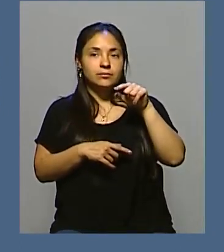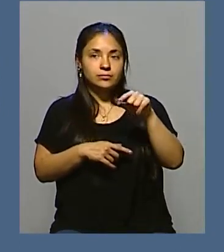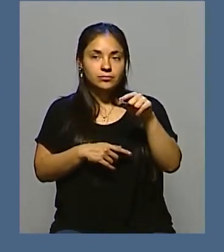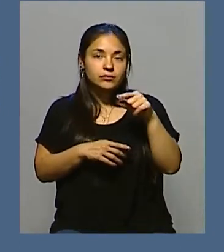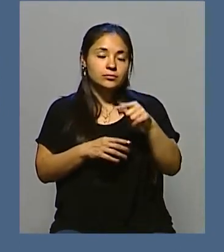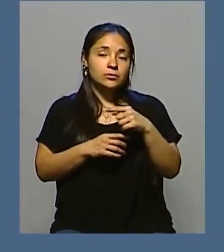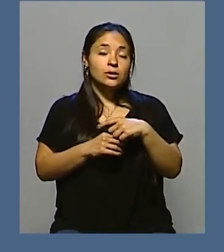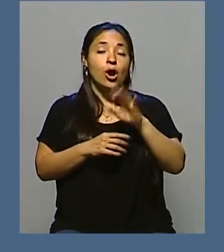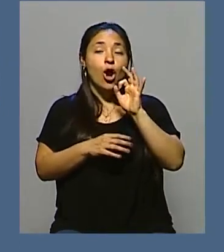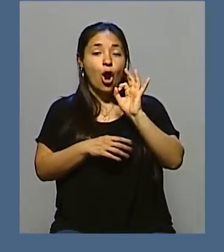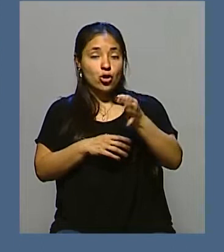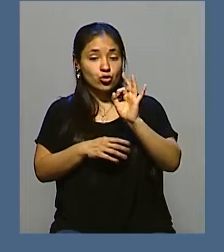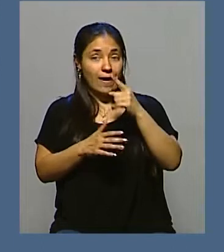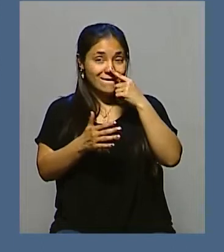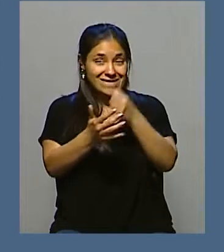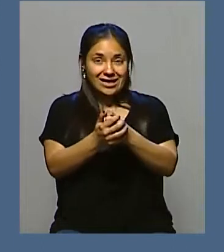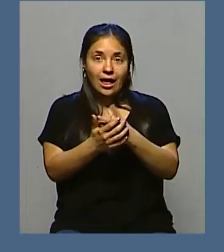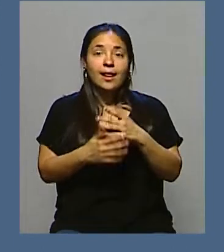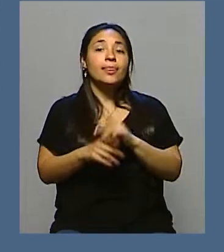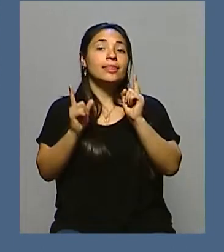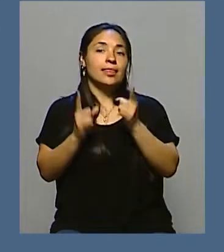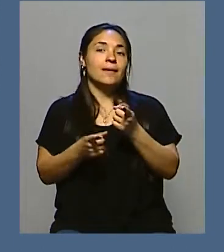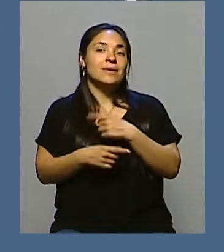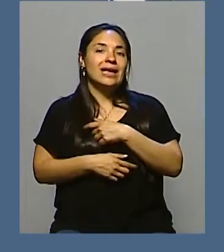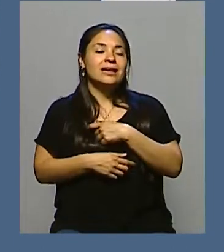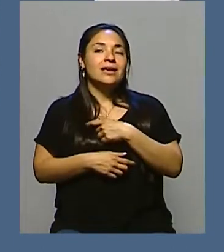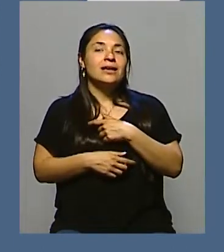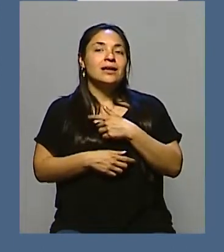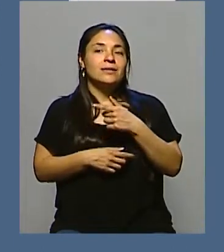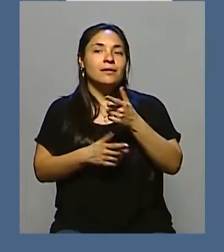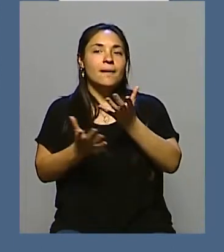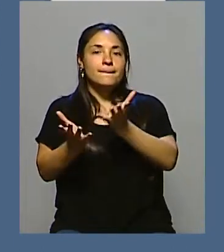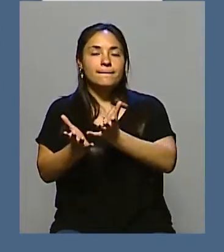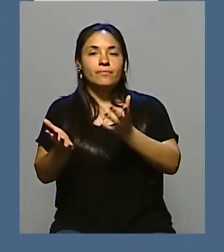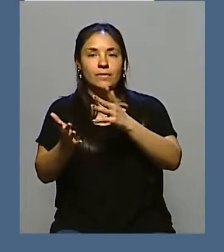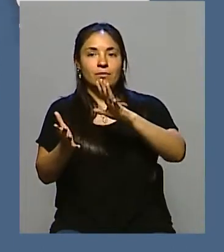mes de octubre. Y el clásico paquete italiano de medio kilo de